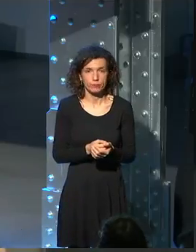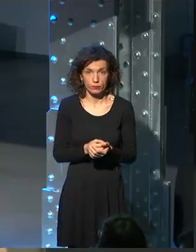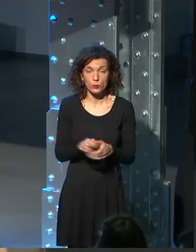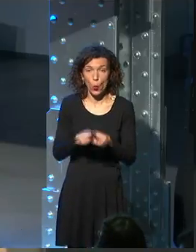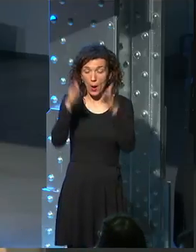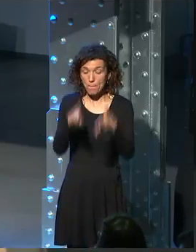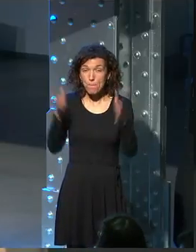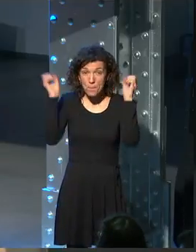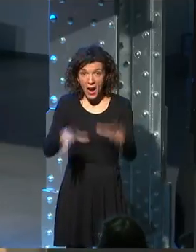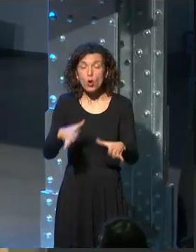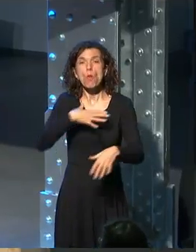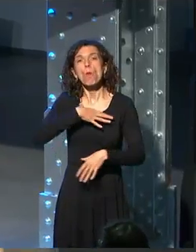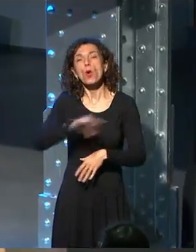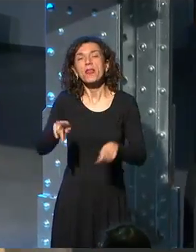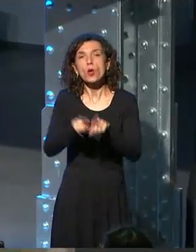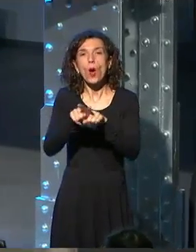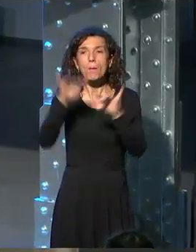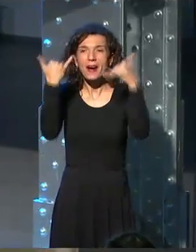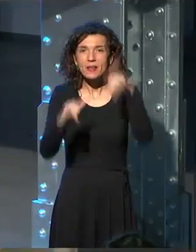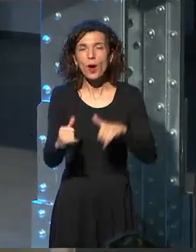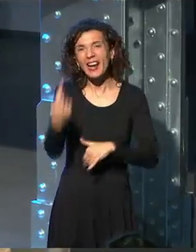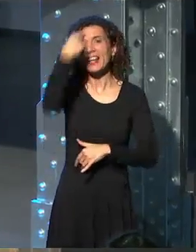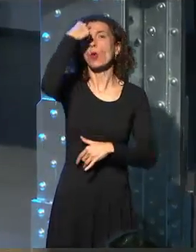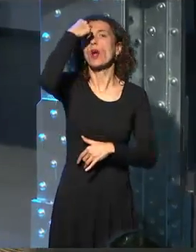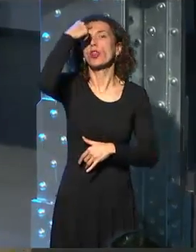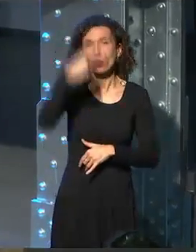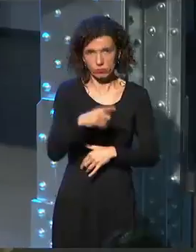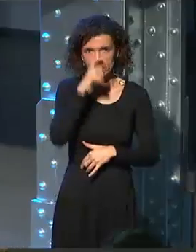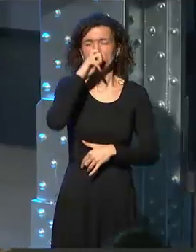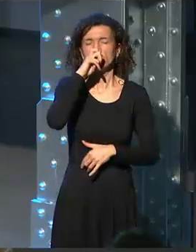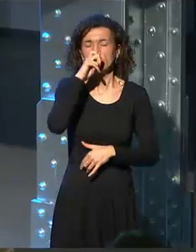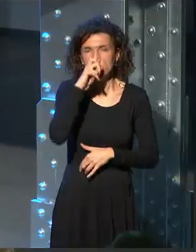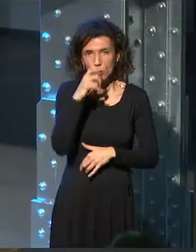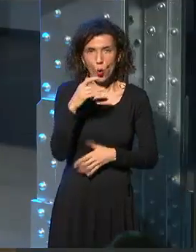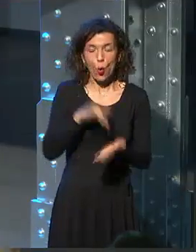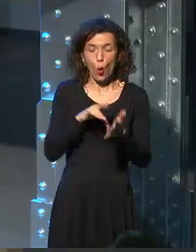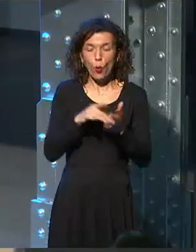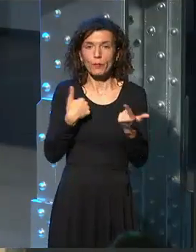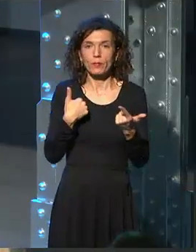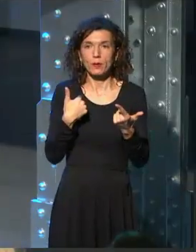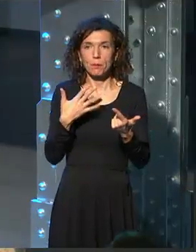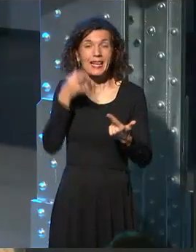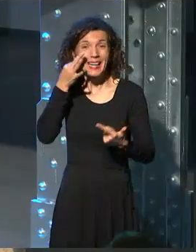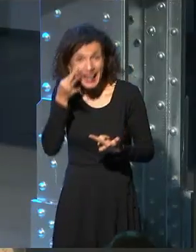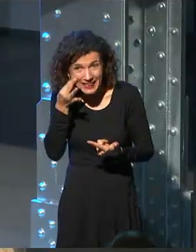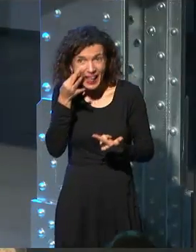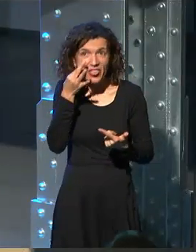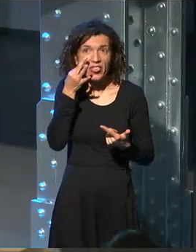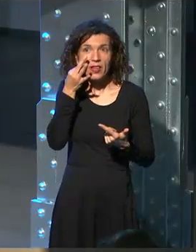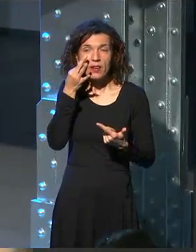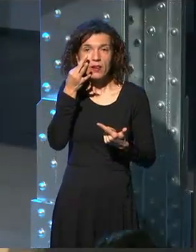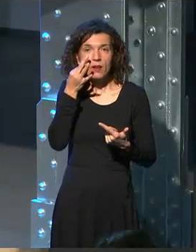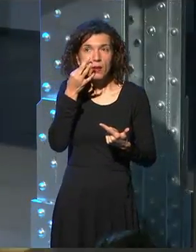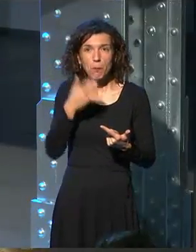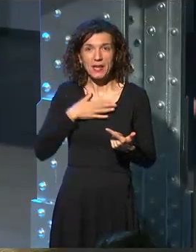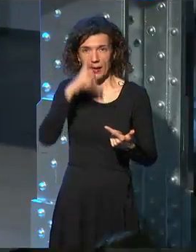los magos son capaces de manipular el recuerdo, incluso la construcción de la realidad más allá del sentido.